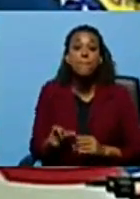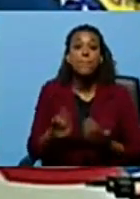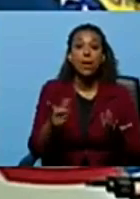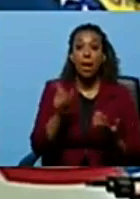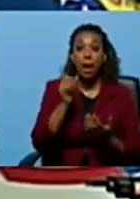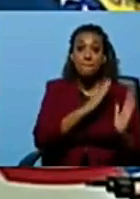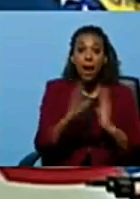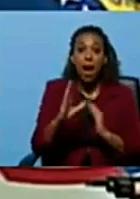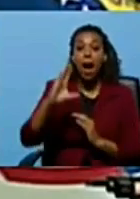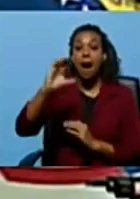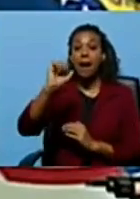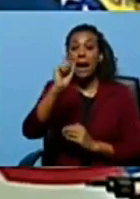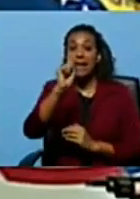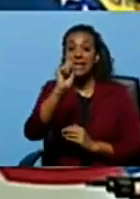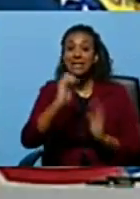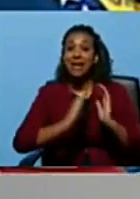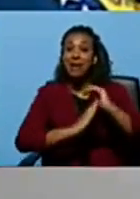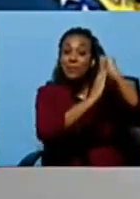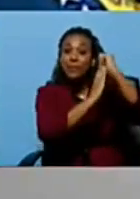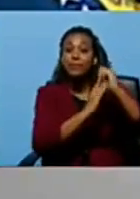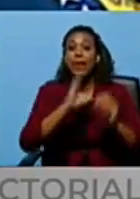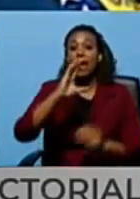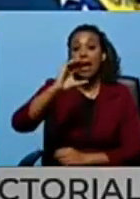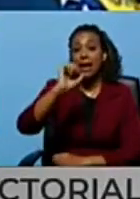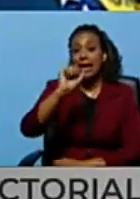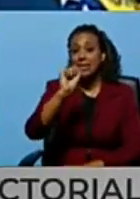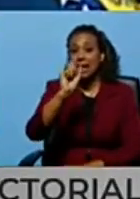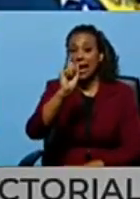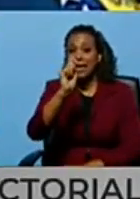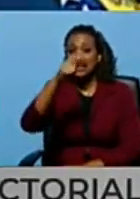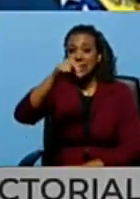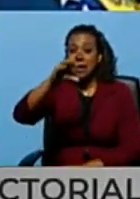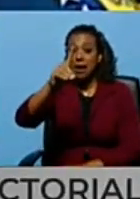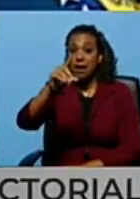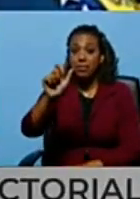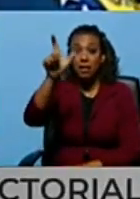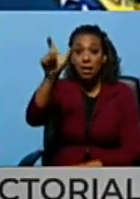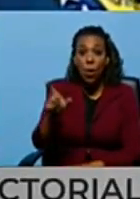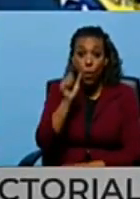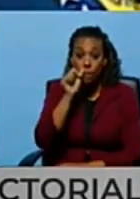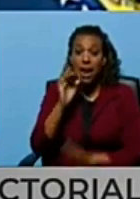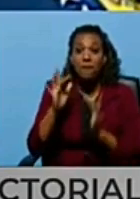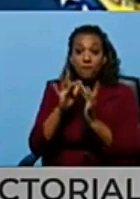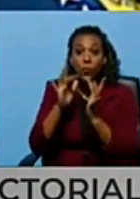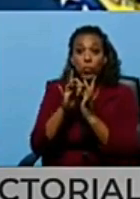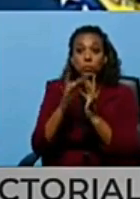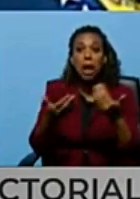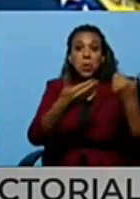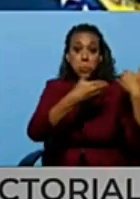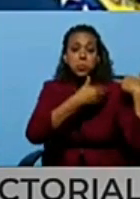del señor Castañeda, jefe de esta operación, todos los vínculos conducen a Castañeda. Él lo